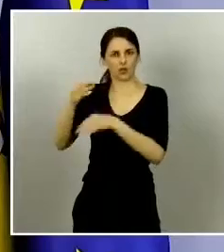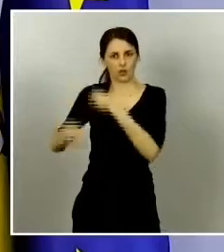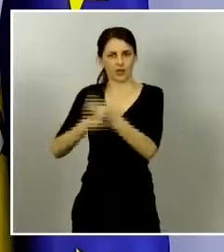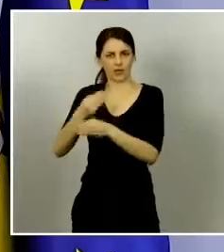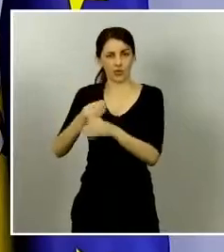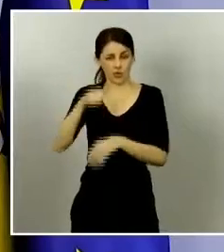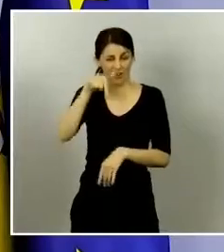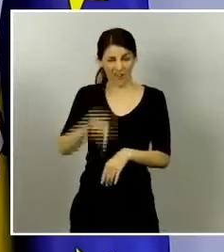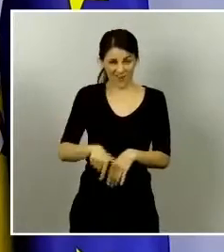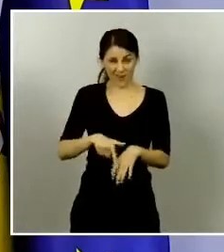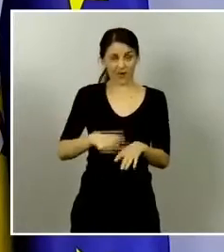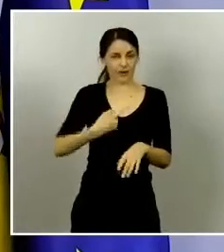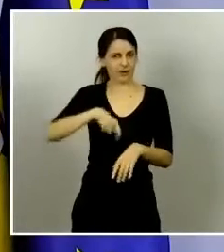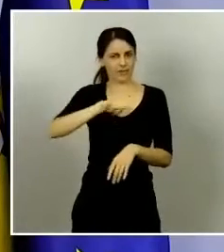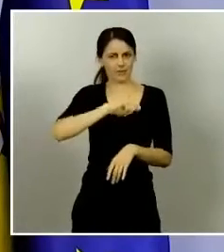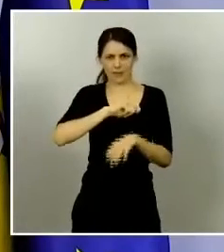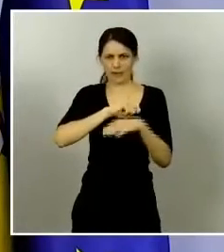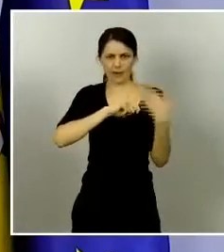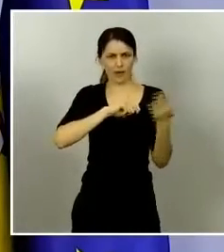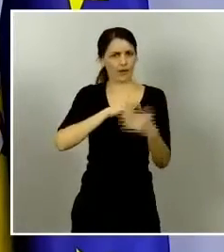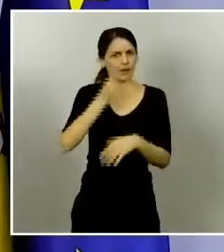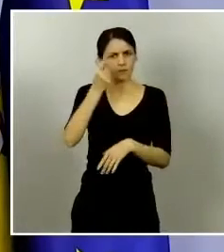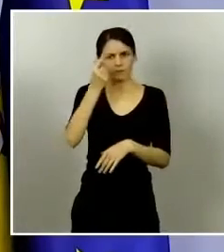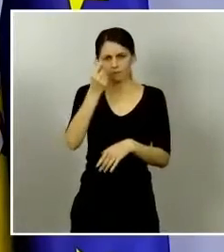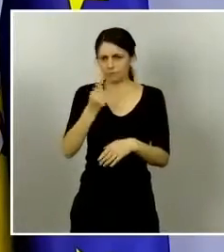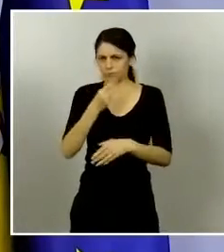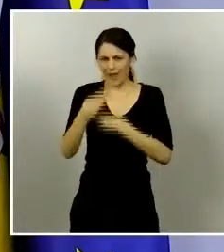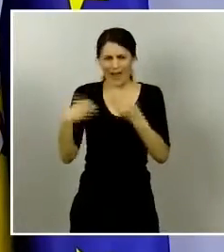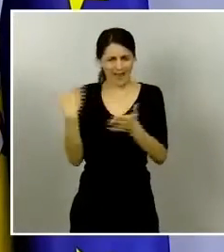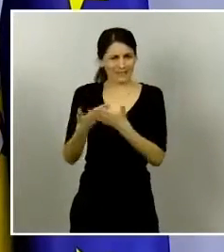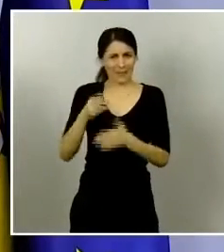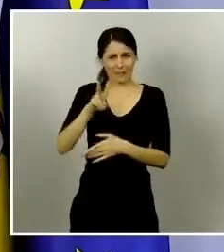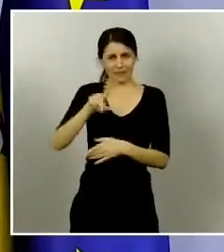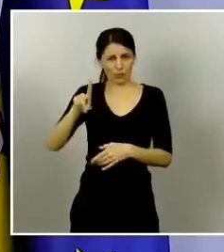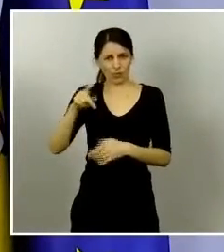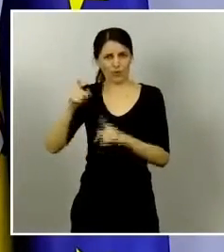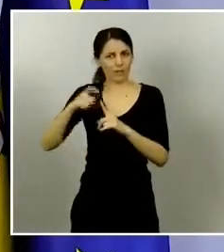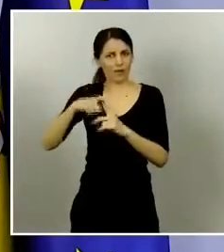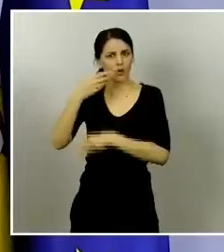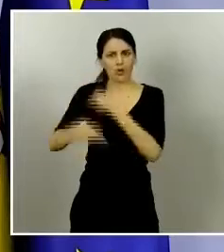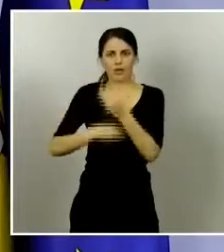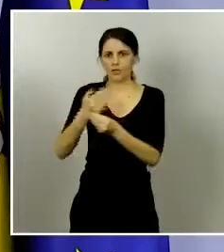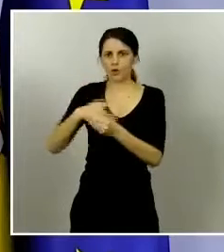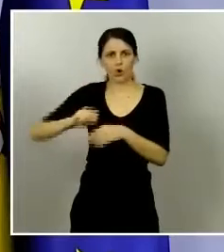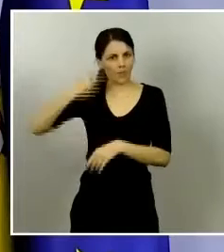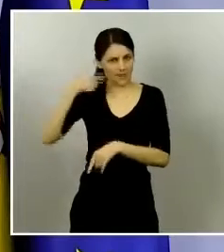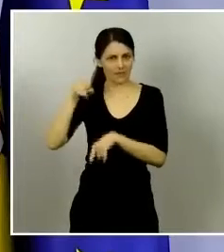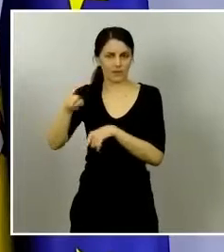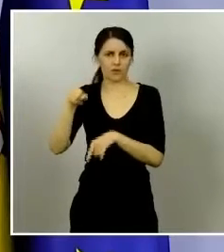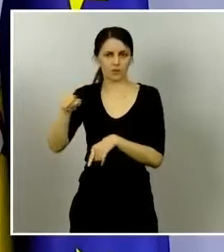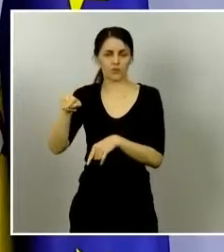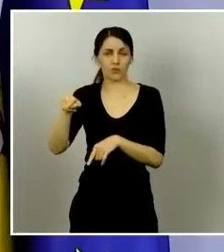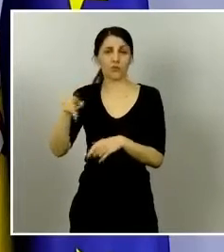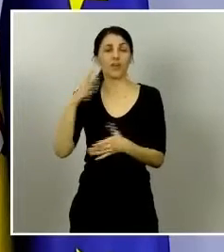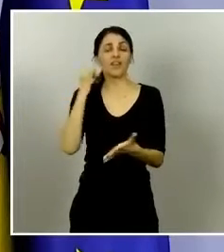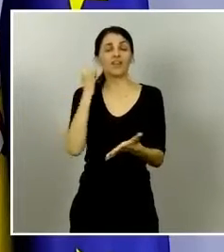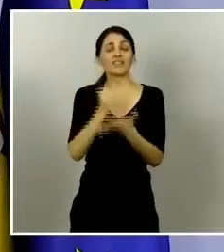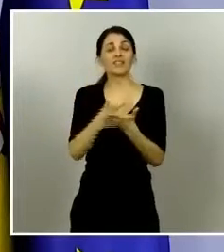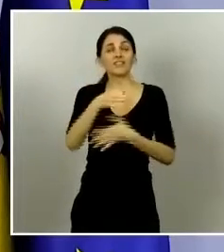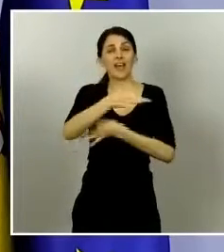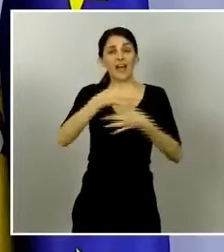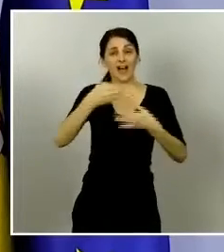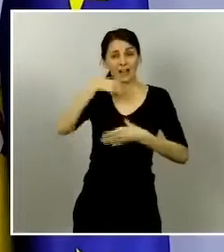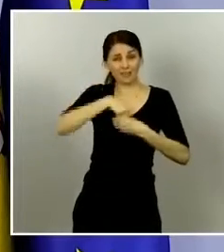de 2.200.000 test de diagnóstico PCR hechos, según nos comunican las comunidades autónomas, hasta el 21 de mayo. Los test de